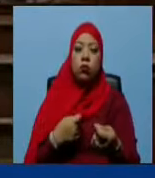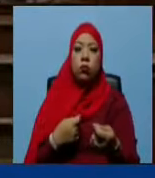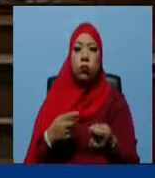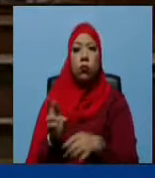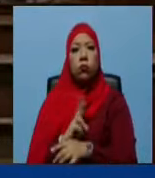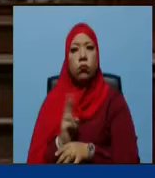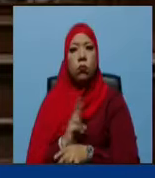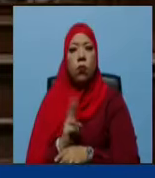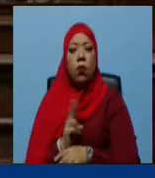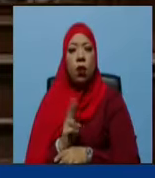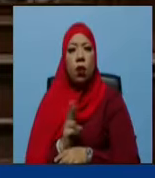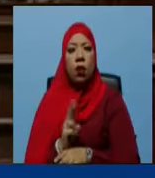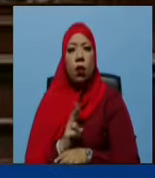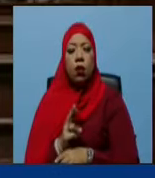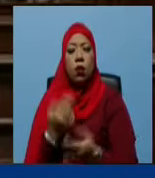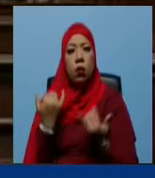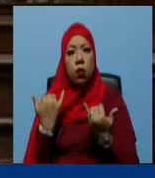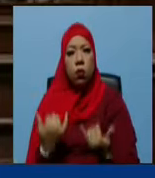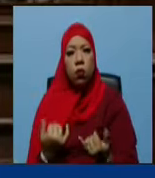aceleran el surgimiento,